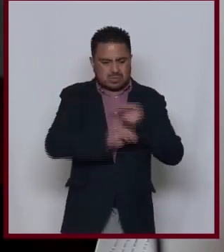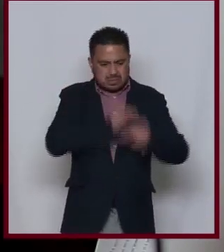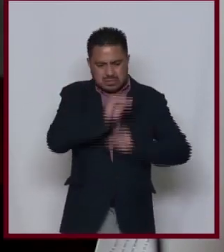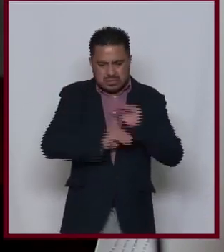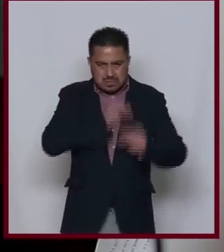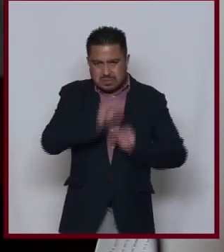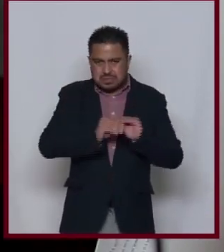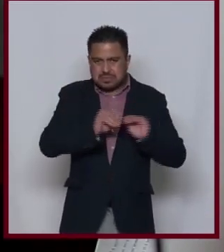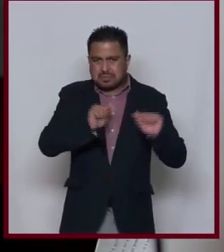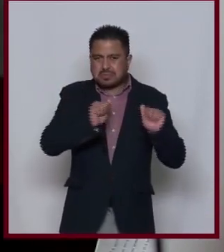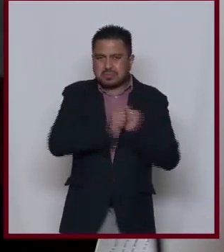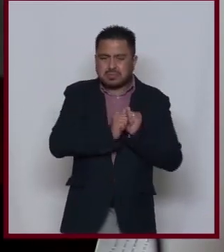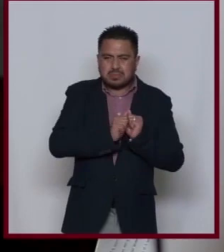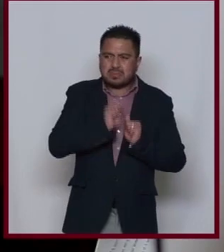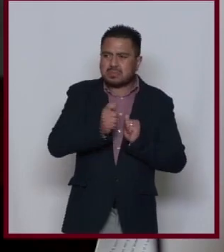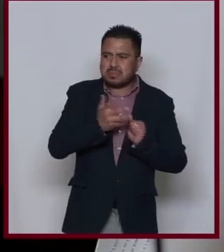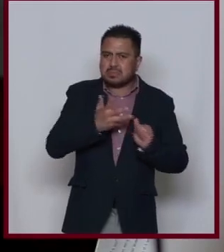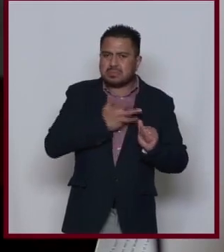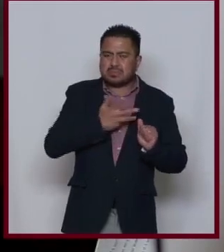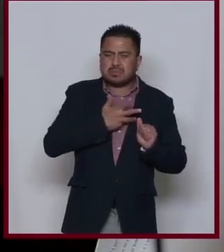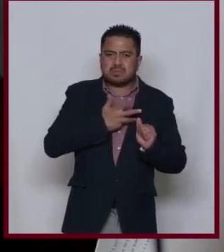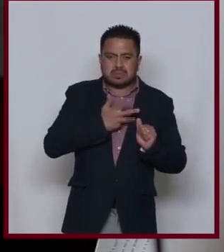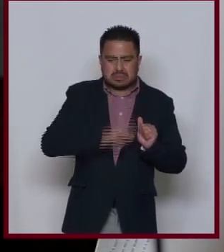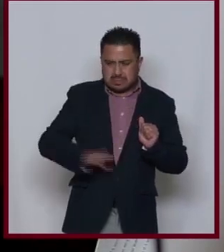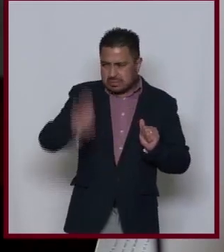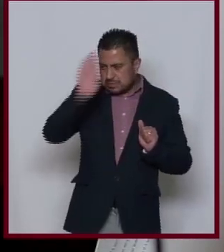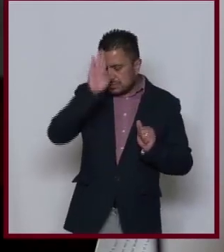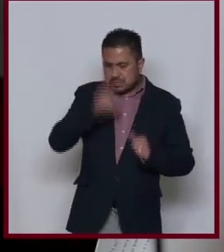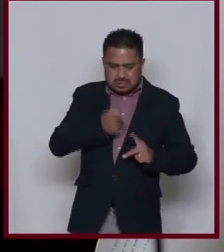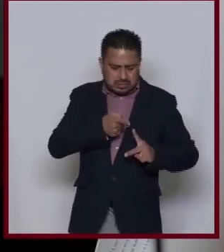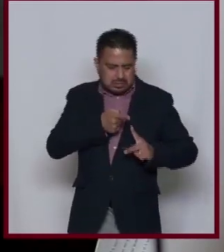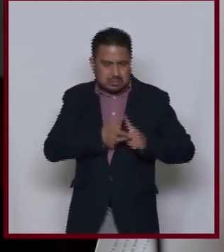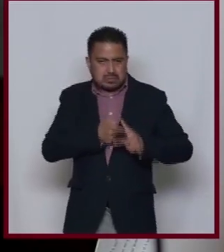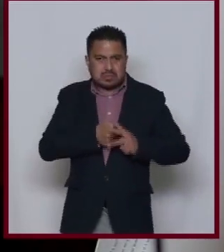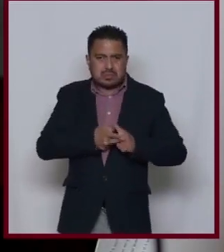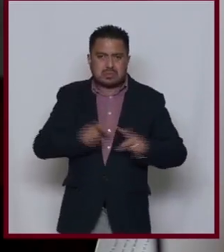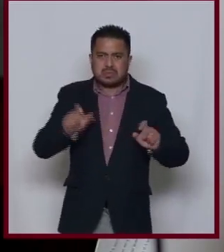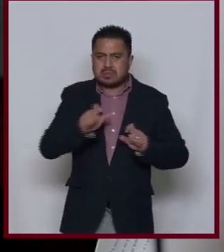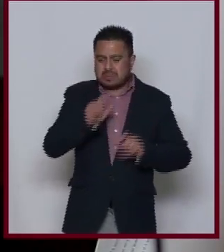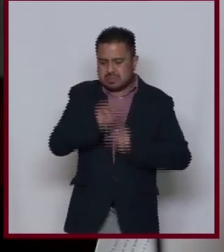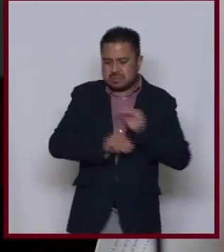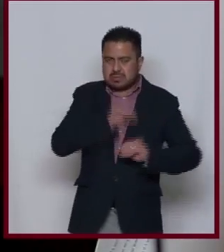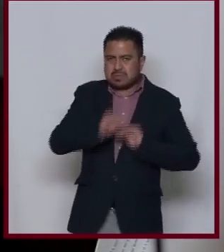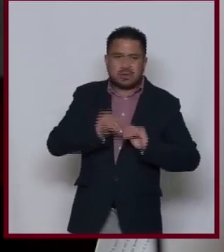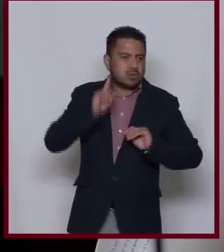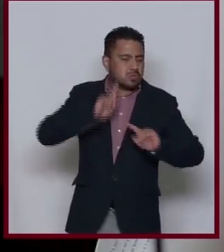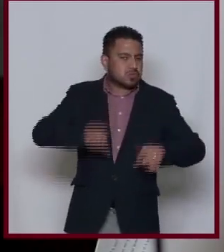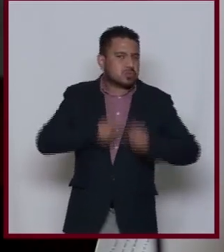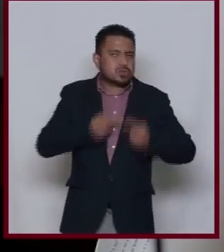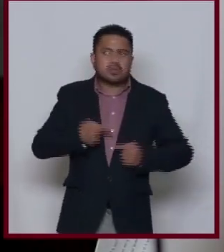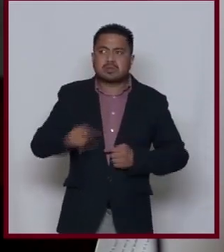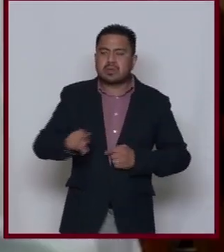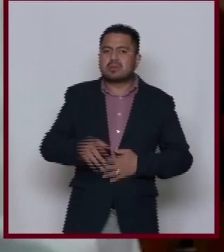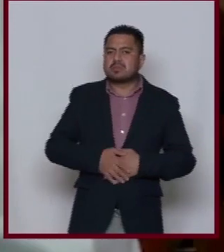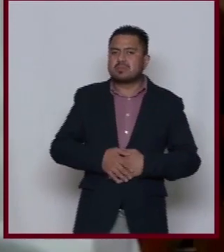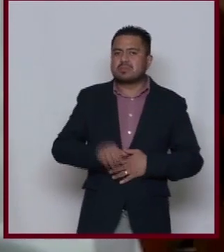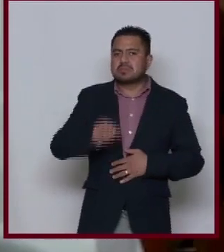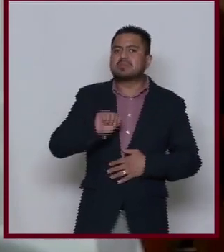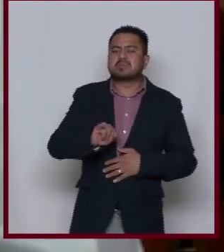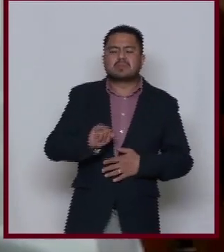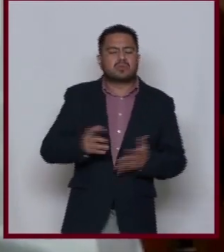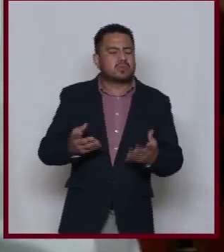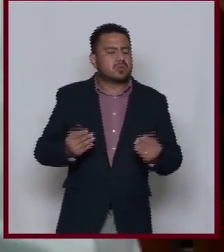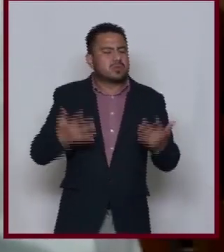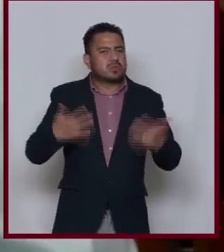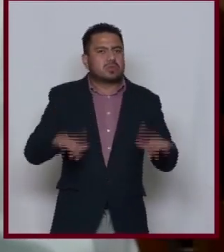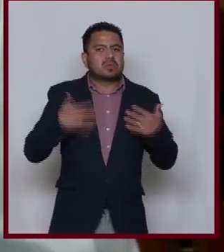compositor que haya tenido un pensamiento matemático a la hora de componer sus piezas? Sin duda, Bach.